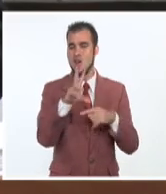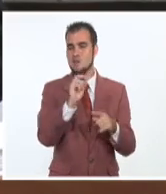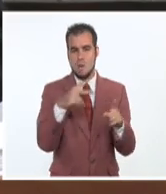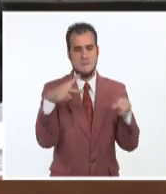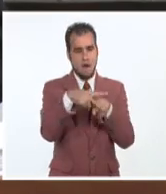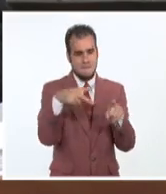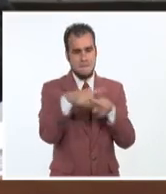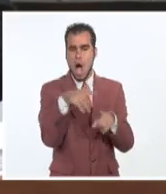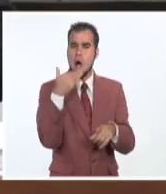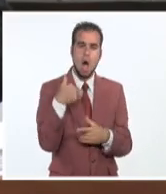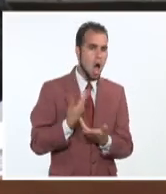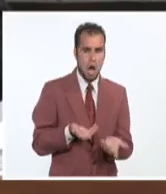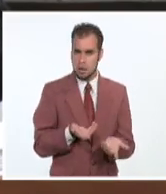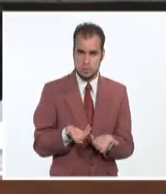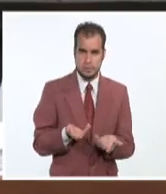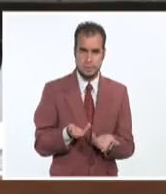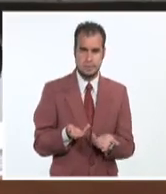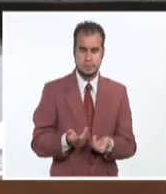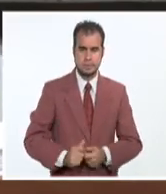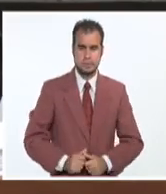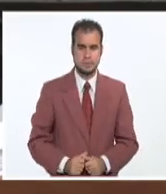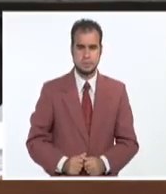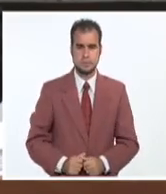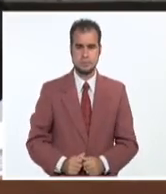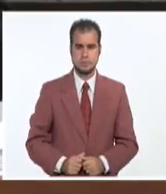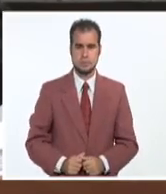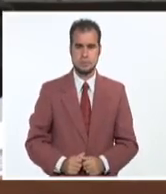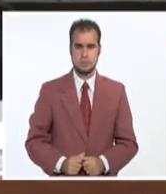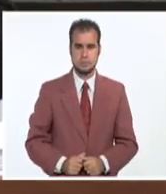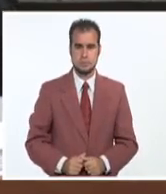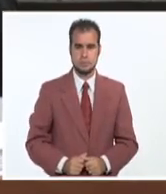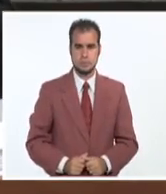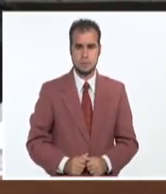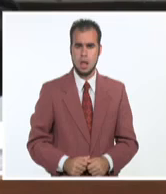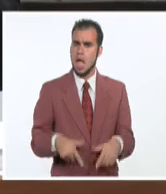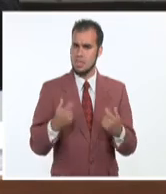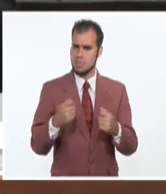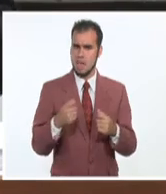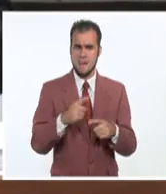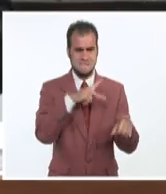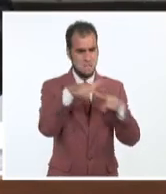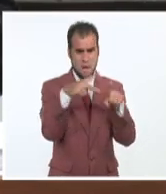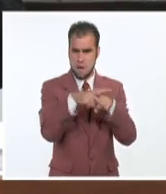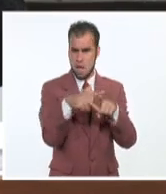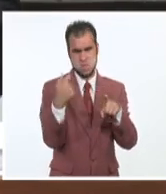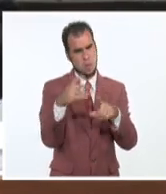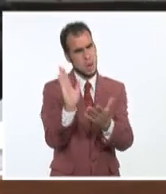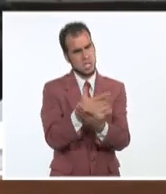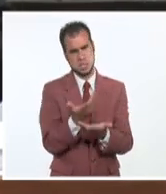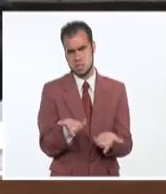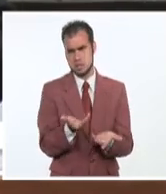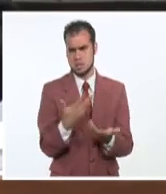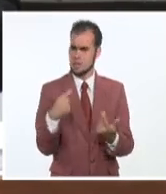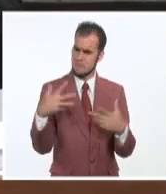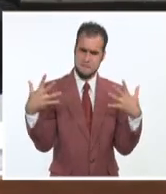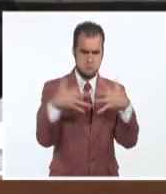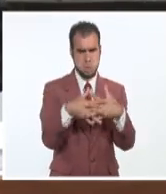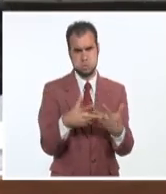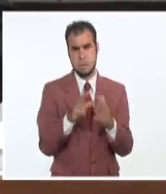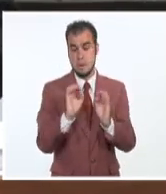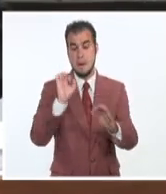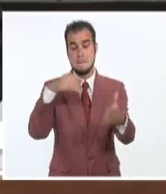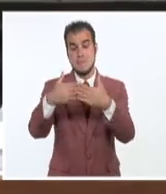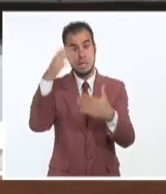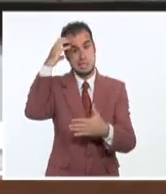y definitivamente rompamos todas las trabas que todavía nos quedan que nos impiden que nuestros actores económicos, incluyendo la empresa estatal,